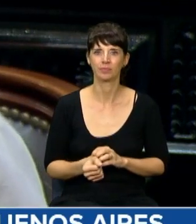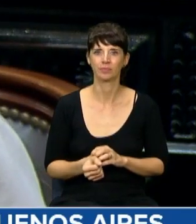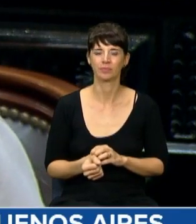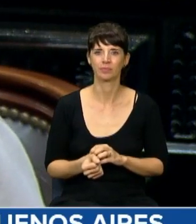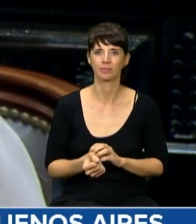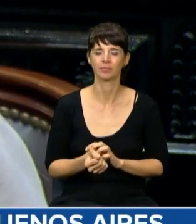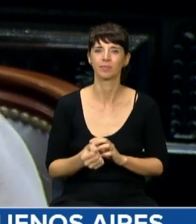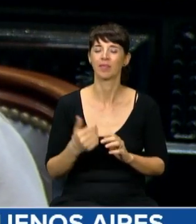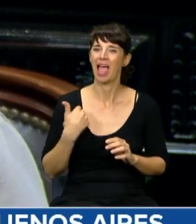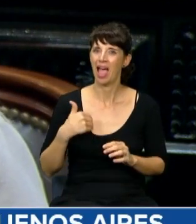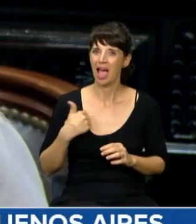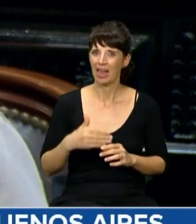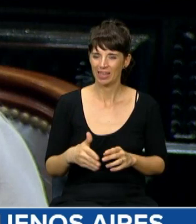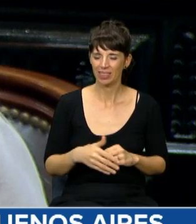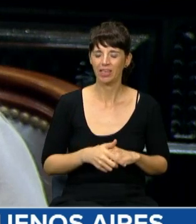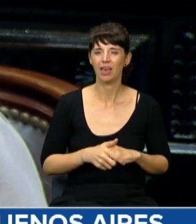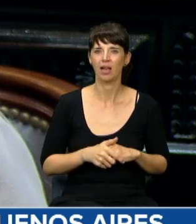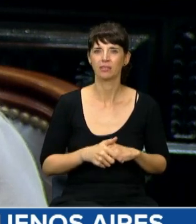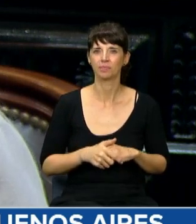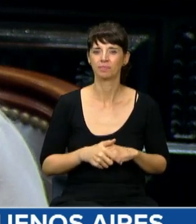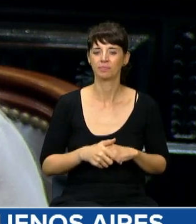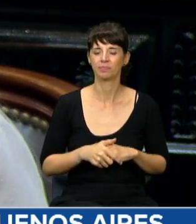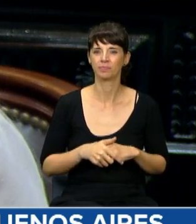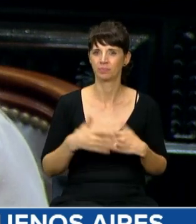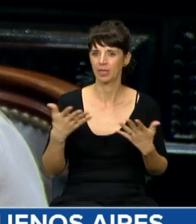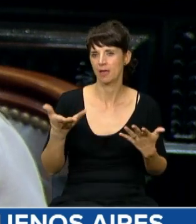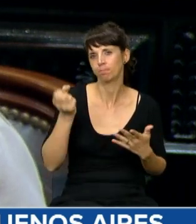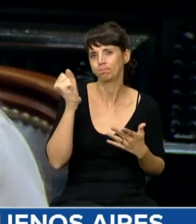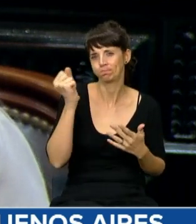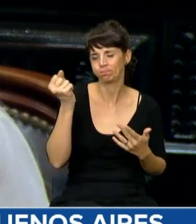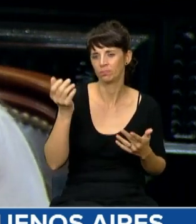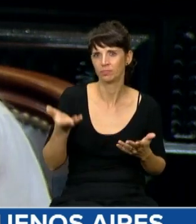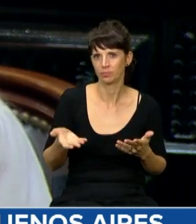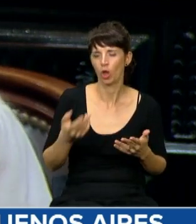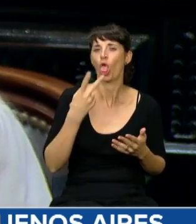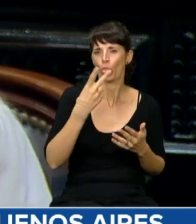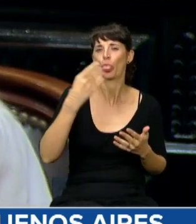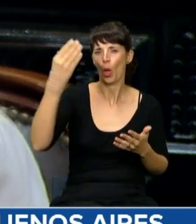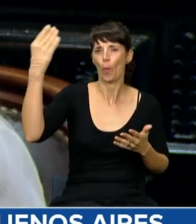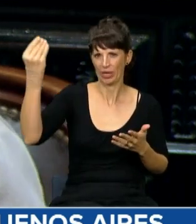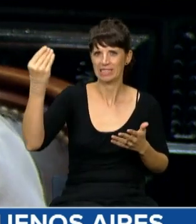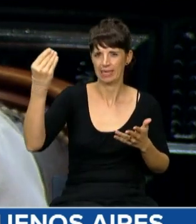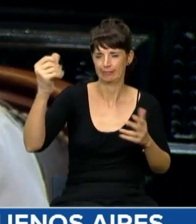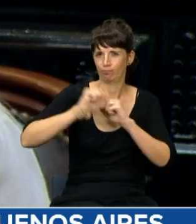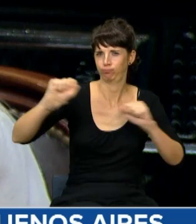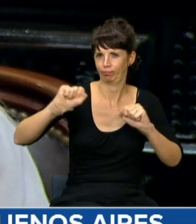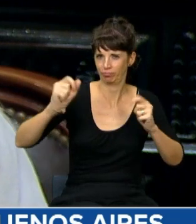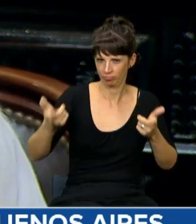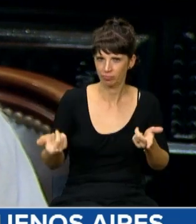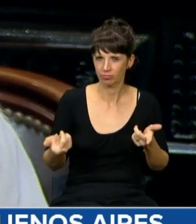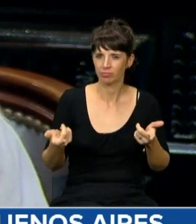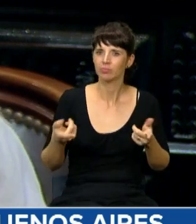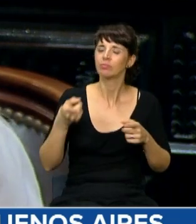República Argentina, que ha sufrido en carne propia dos actos terroristas en contra